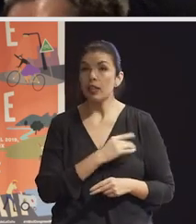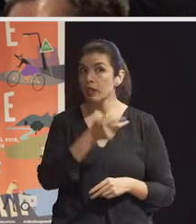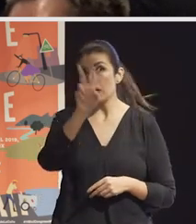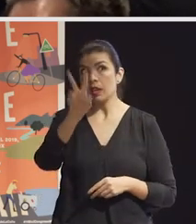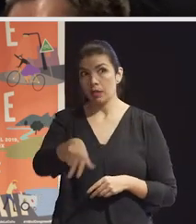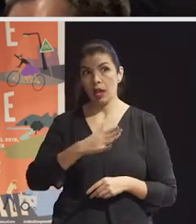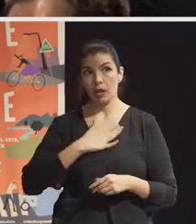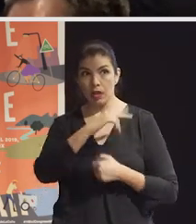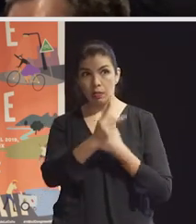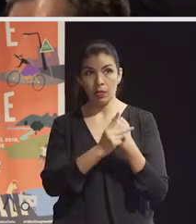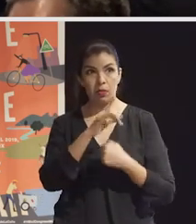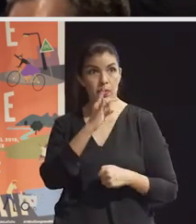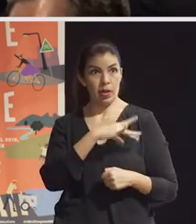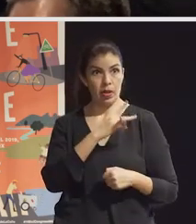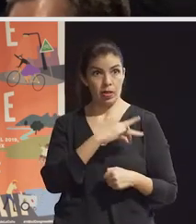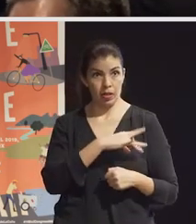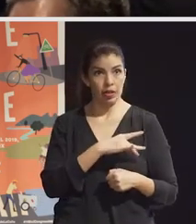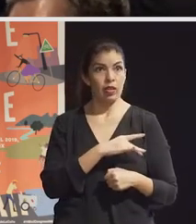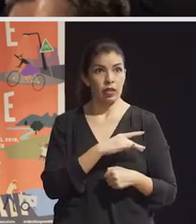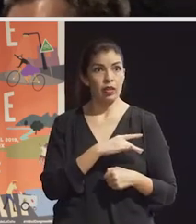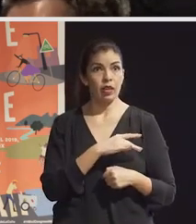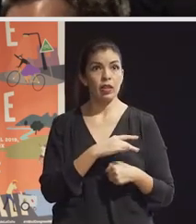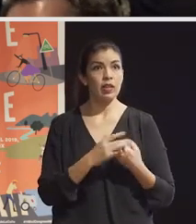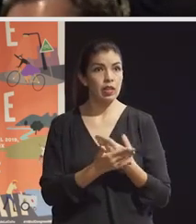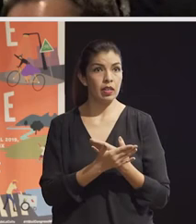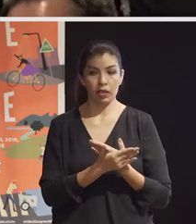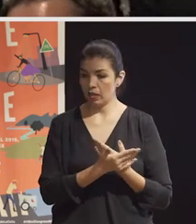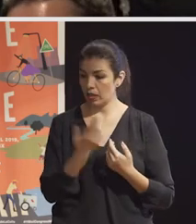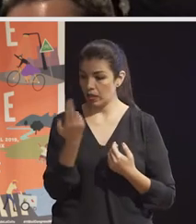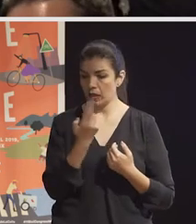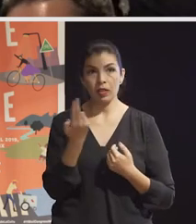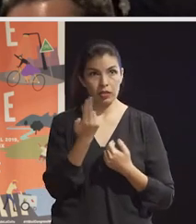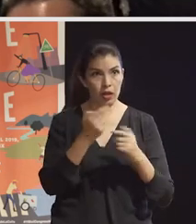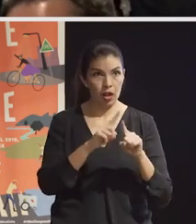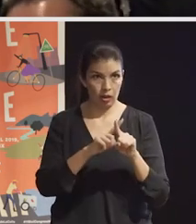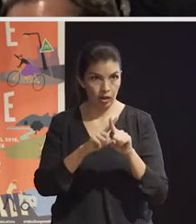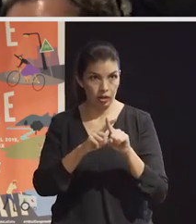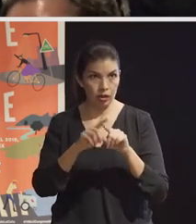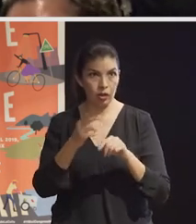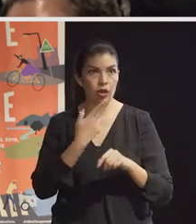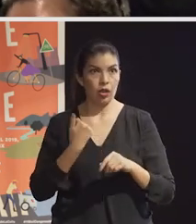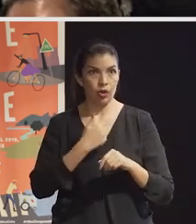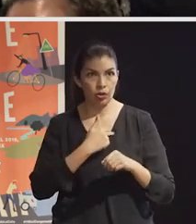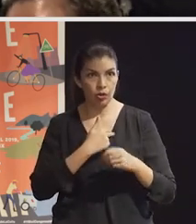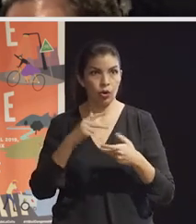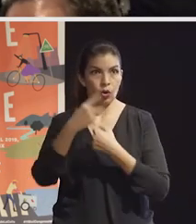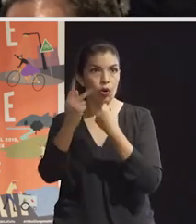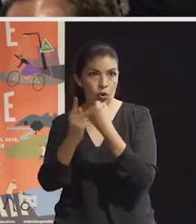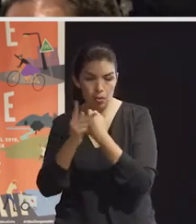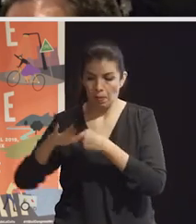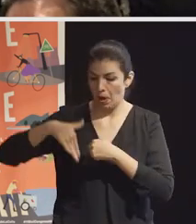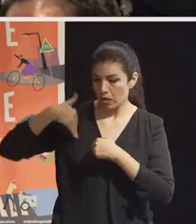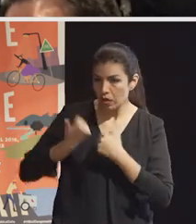constitución vivo en matamoros y dentro de lo más relevante que sacamos aquí como grupo es remontarnos un